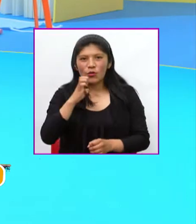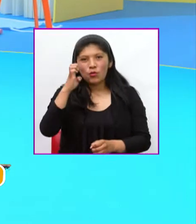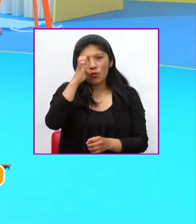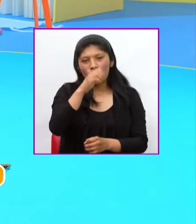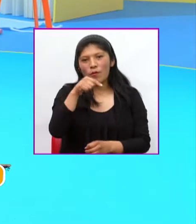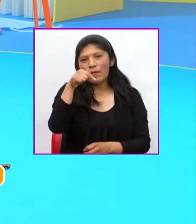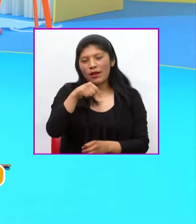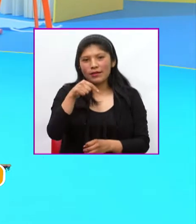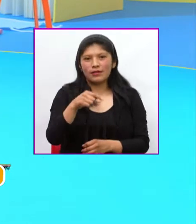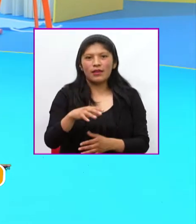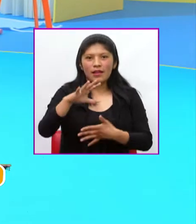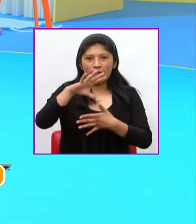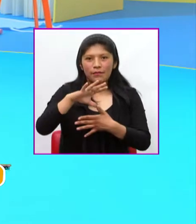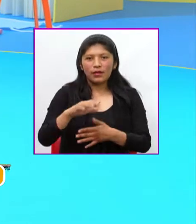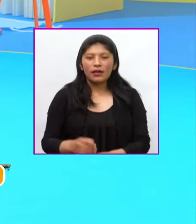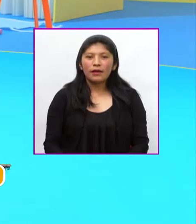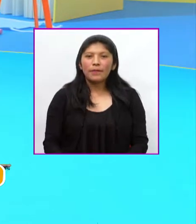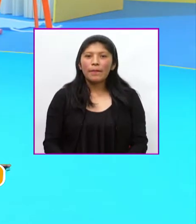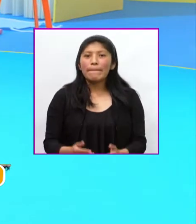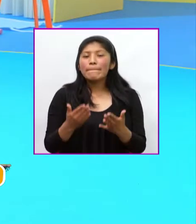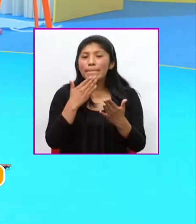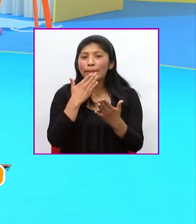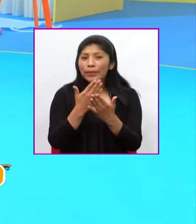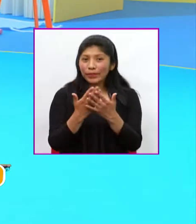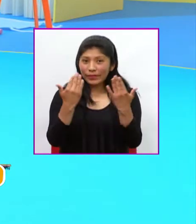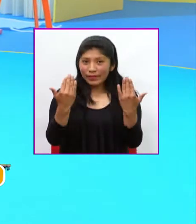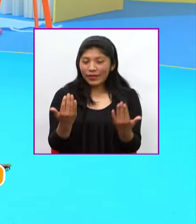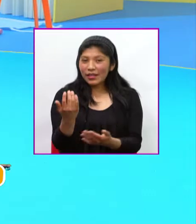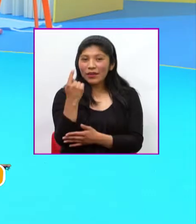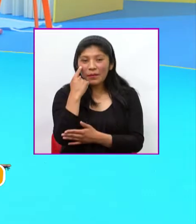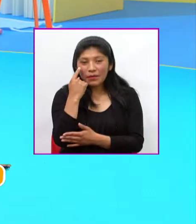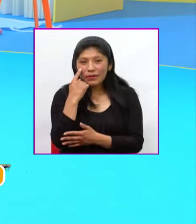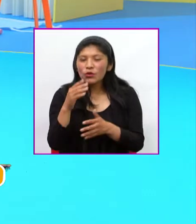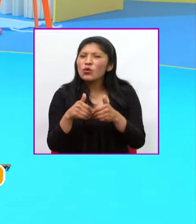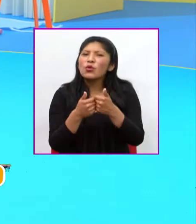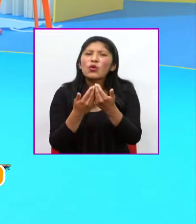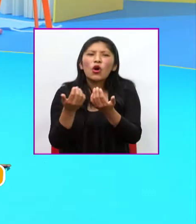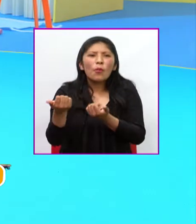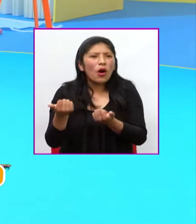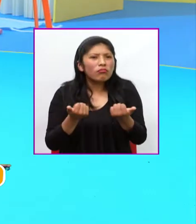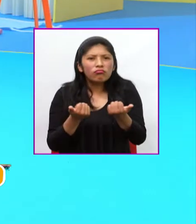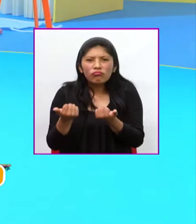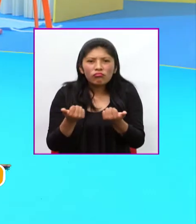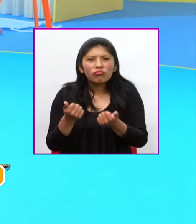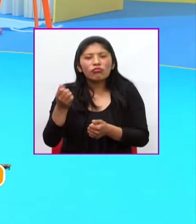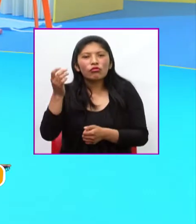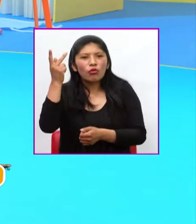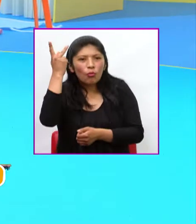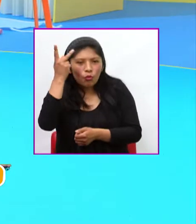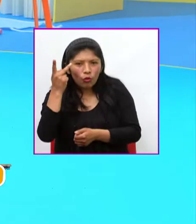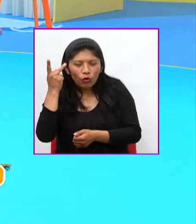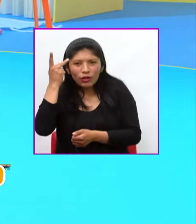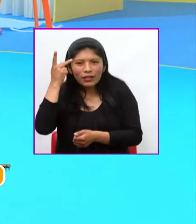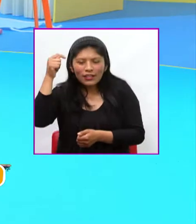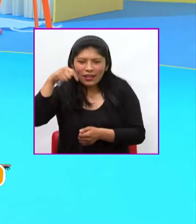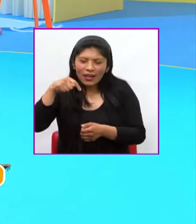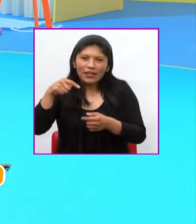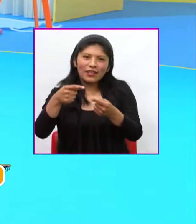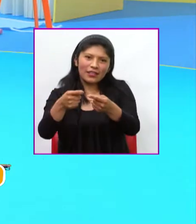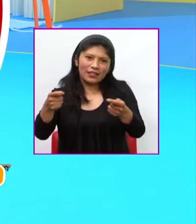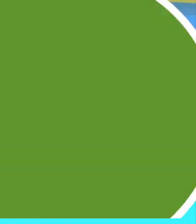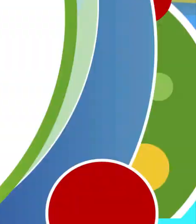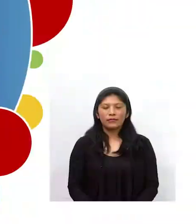continuación, conoceremos cómo fue su administración política en nuestros